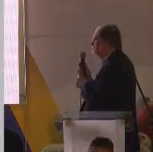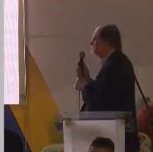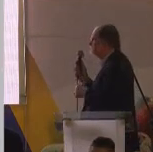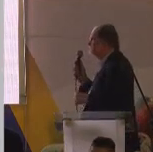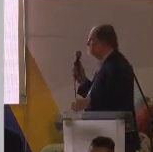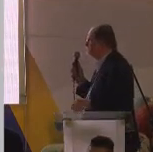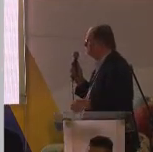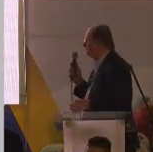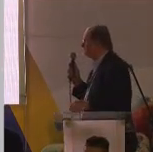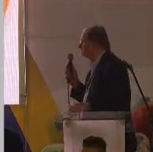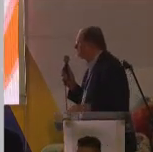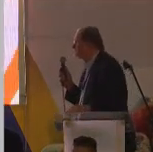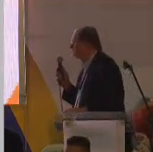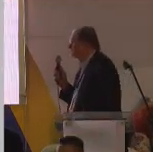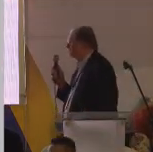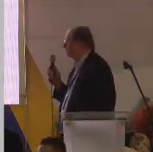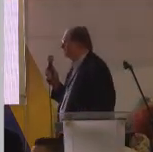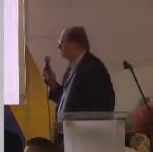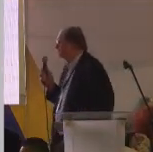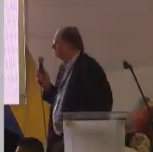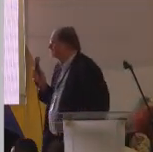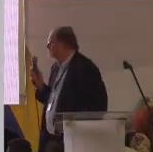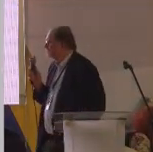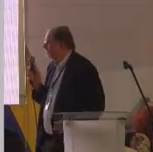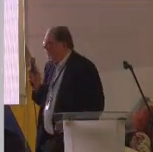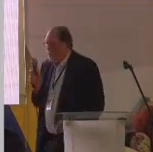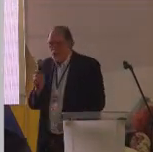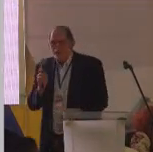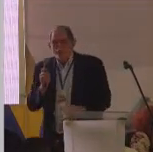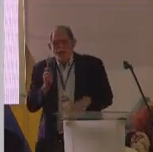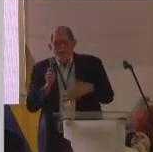I'll proceed with how it looks to me.